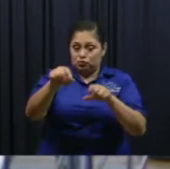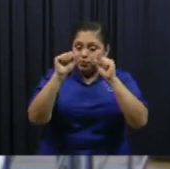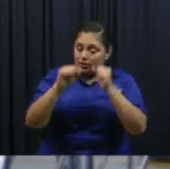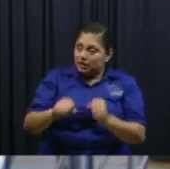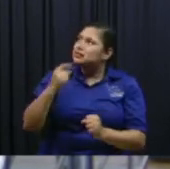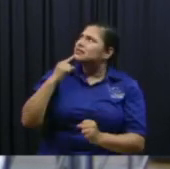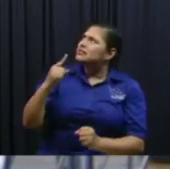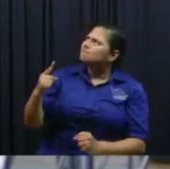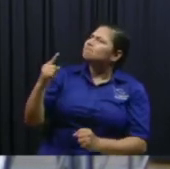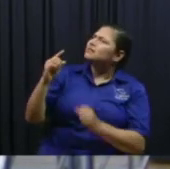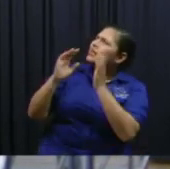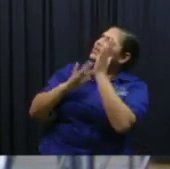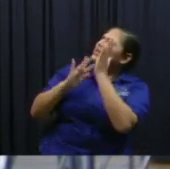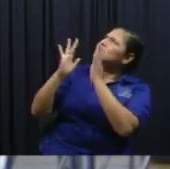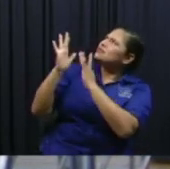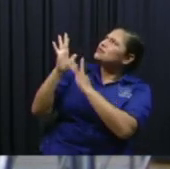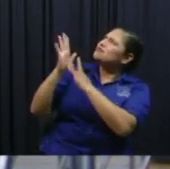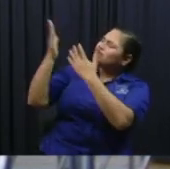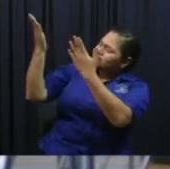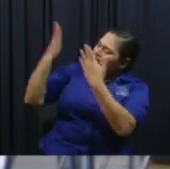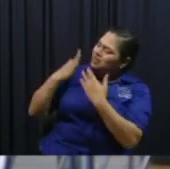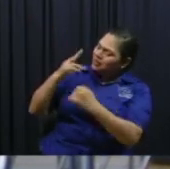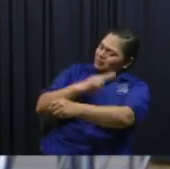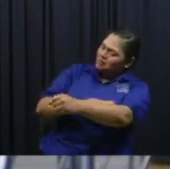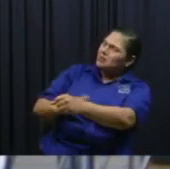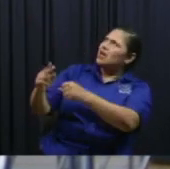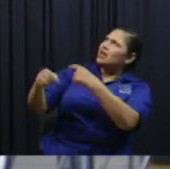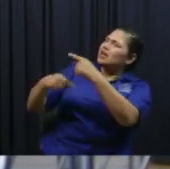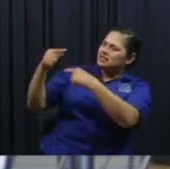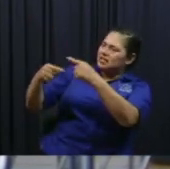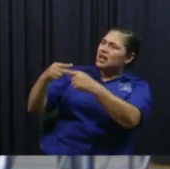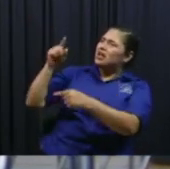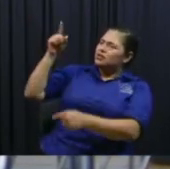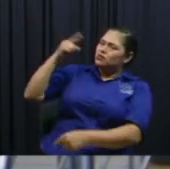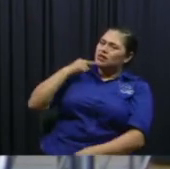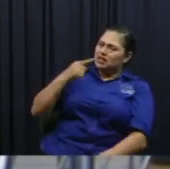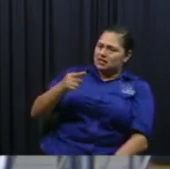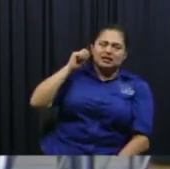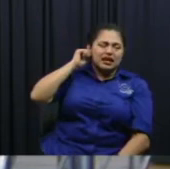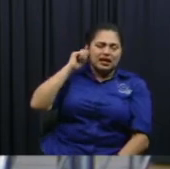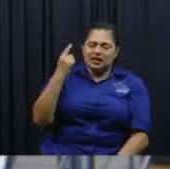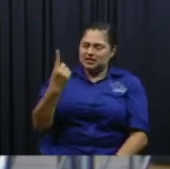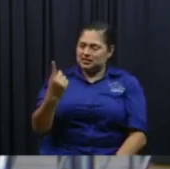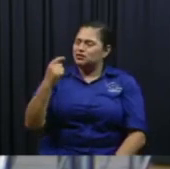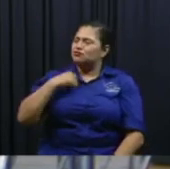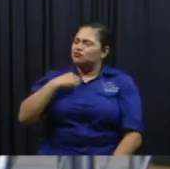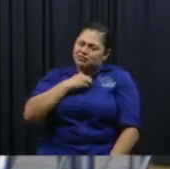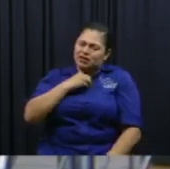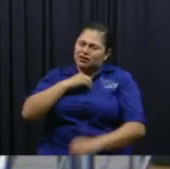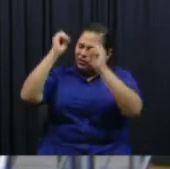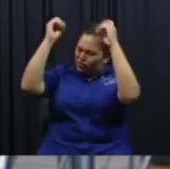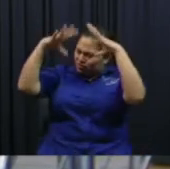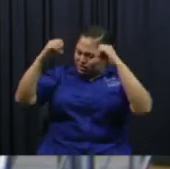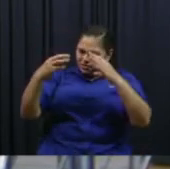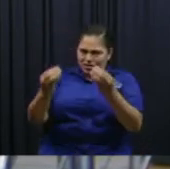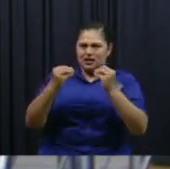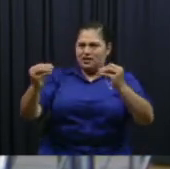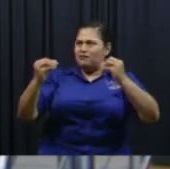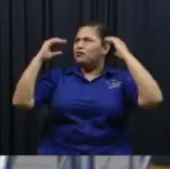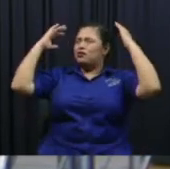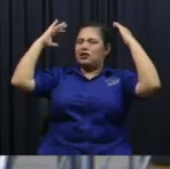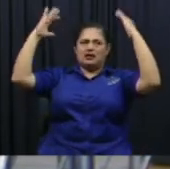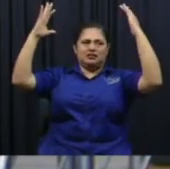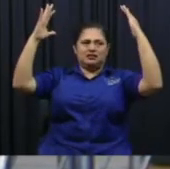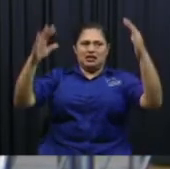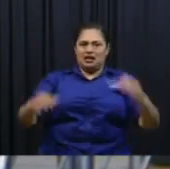que tú dijiste Hay ángeles 27 28 Yo quiero el rocío y la abundancia Claro que quiero la grosura de la tierra